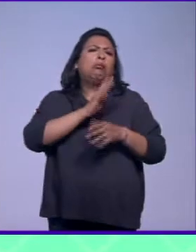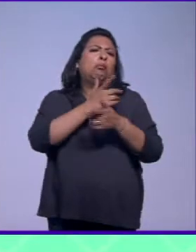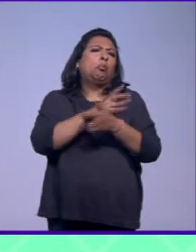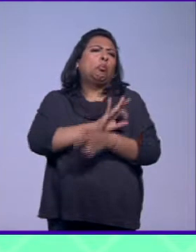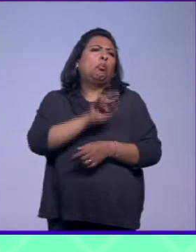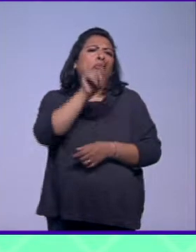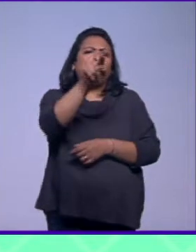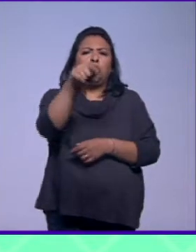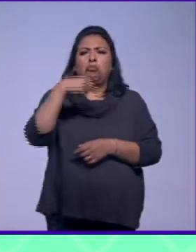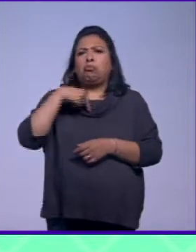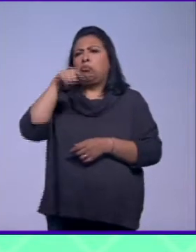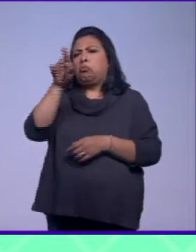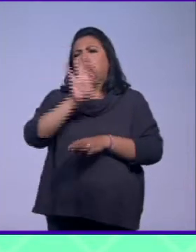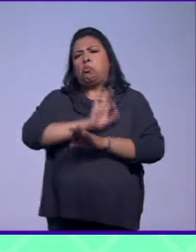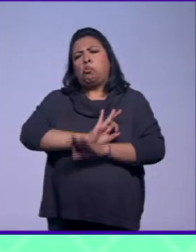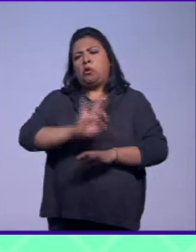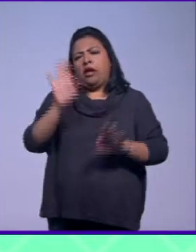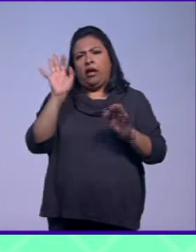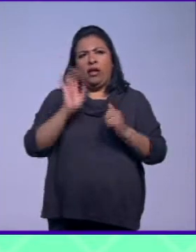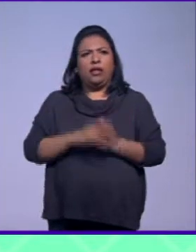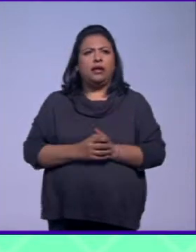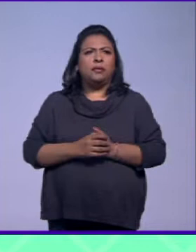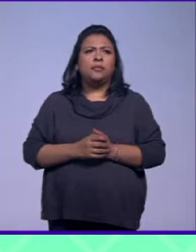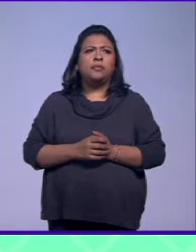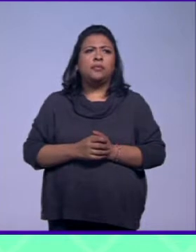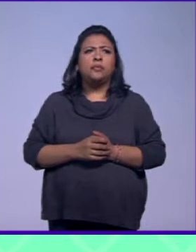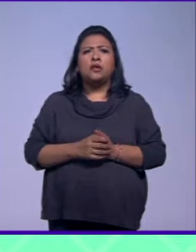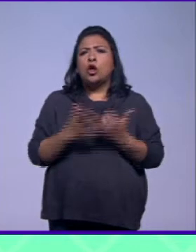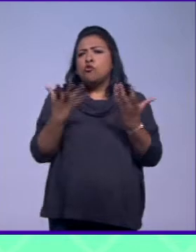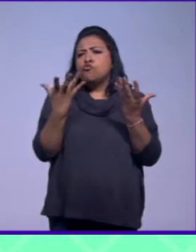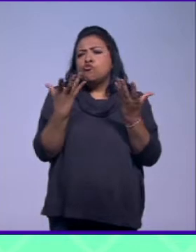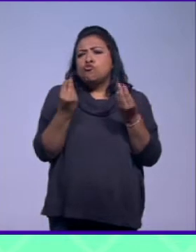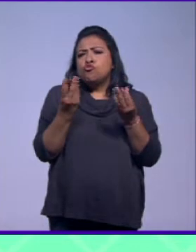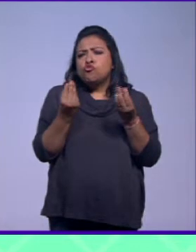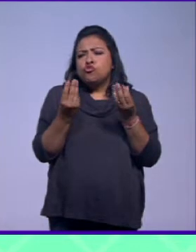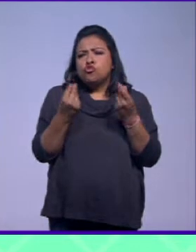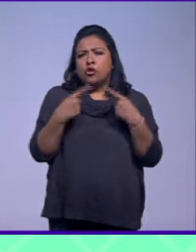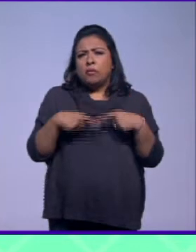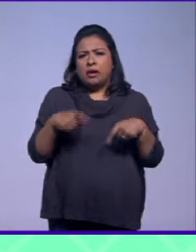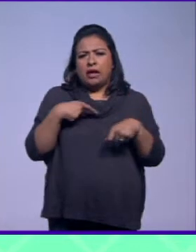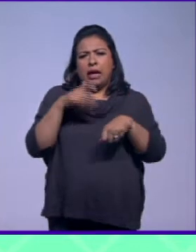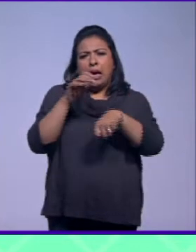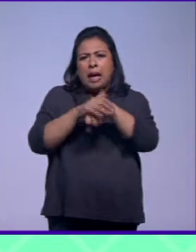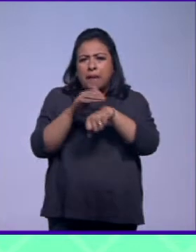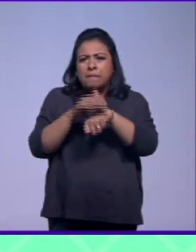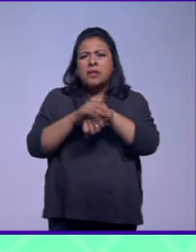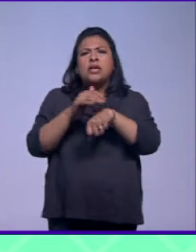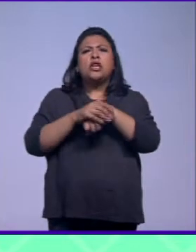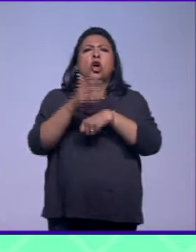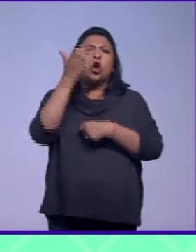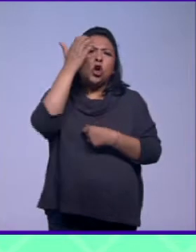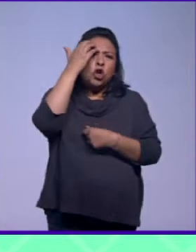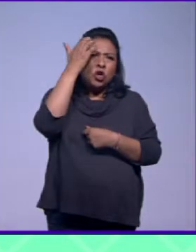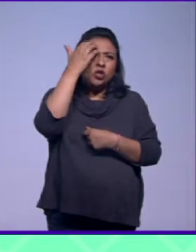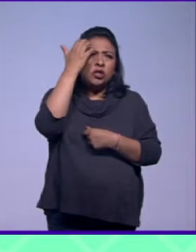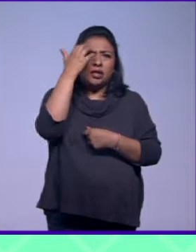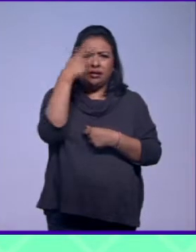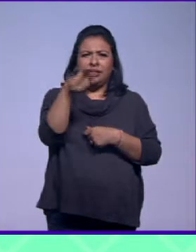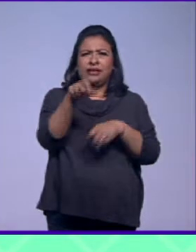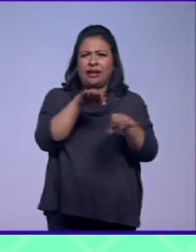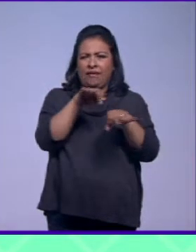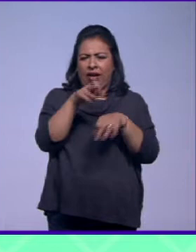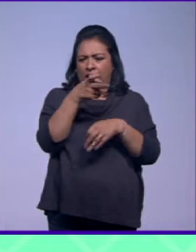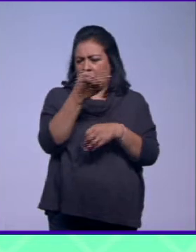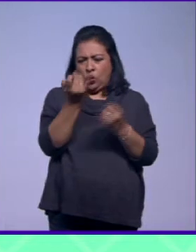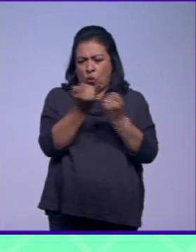yo cuando trabajaba en eso muchos amigos colegas conocidos que han trabajado en